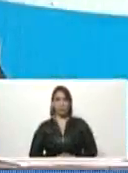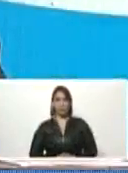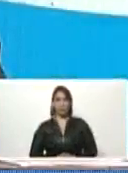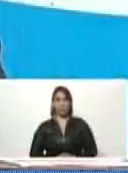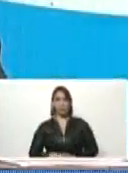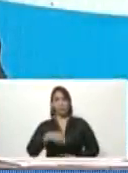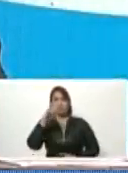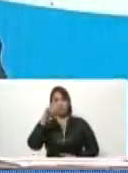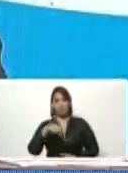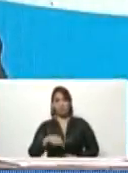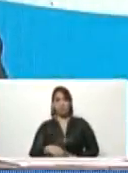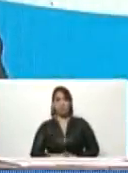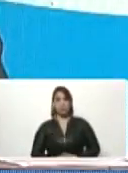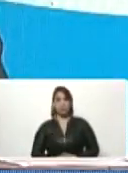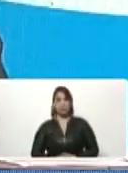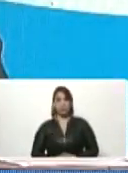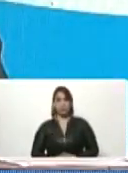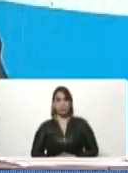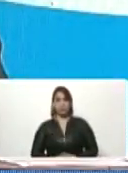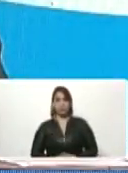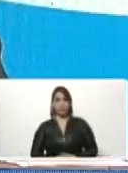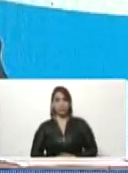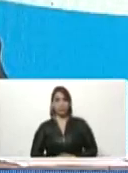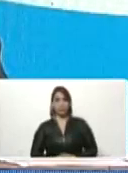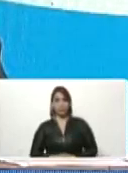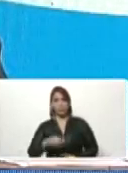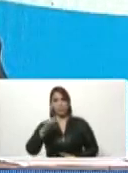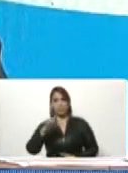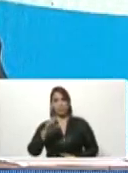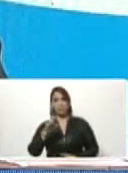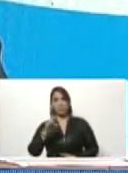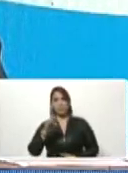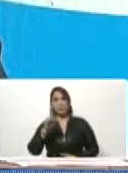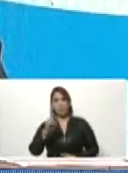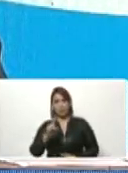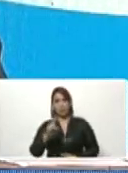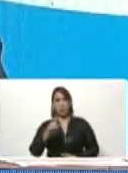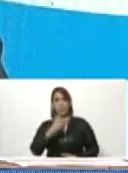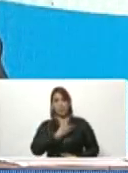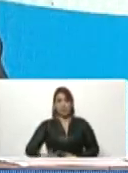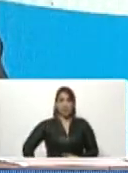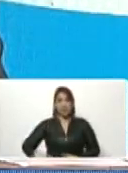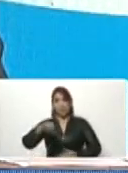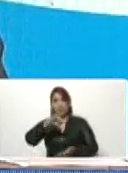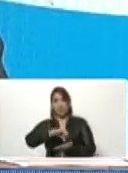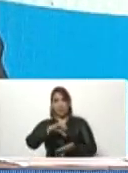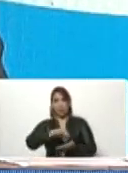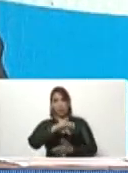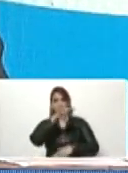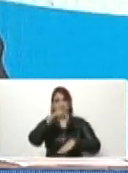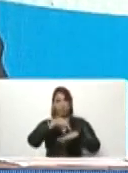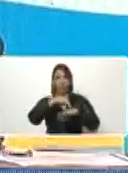Igualmente, bueno, a Alexander Torres, presidente del Centro Nacional de la Historia.